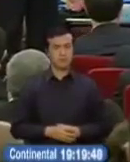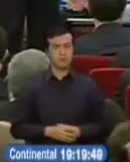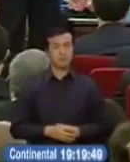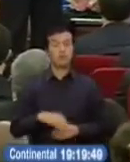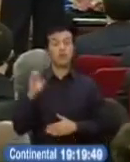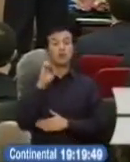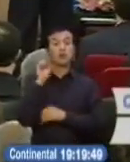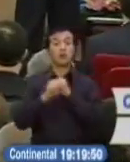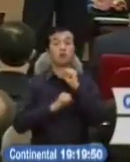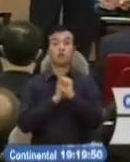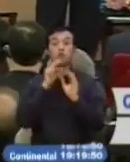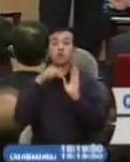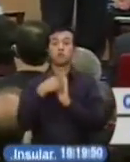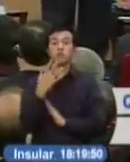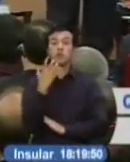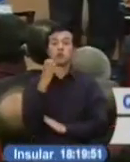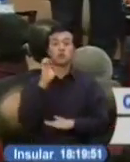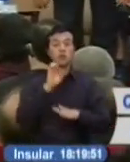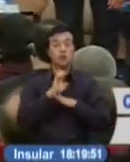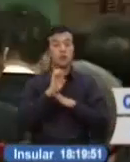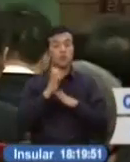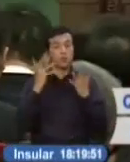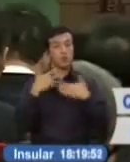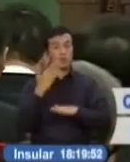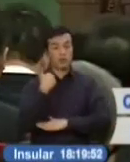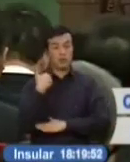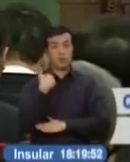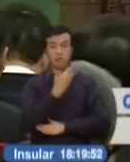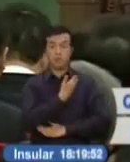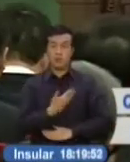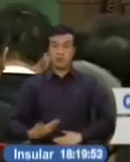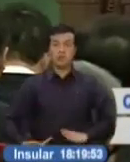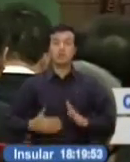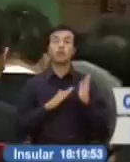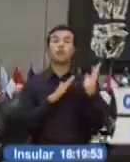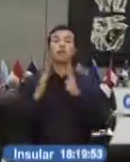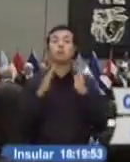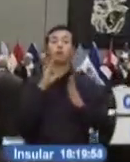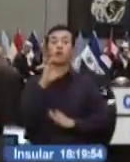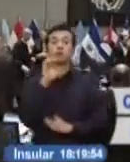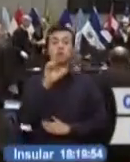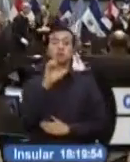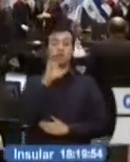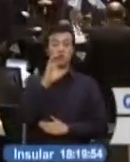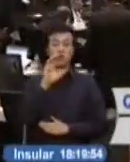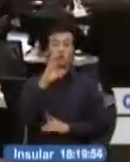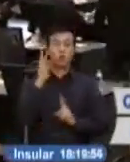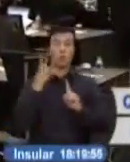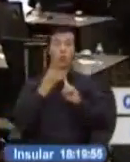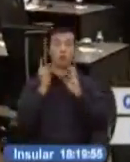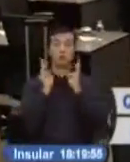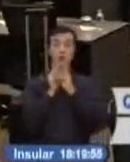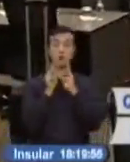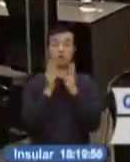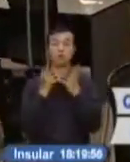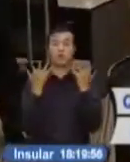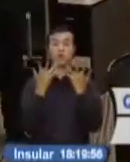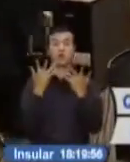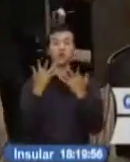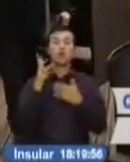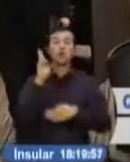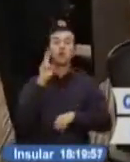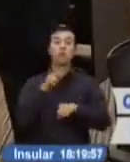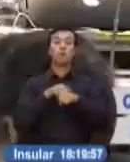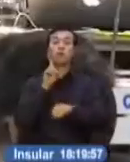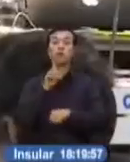Desde enero de 2015, el Ecuador ostenta la presidencia pro tempore de la CELAC. En esta cuarta cumbre, República Dominicana se hará cargo